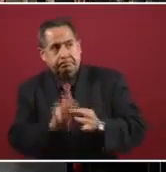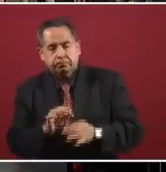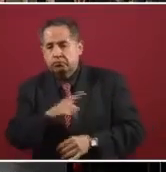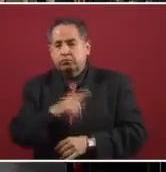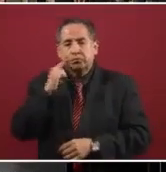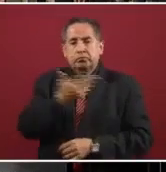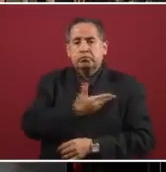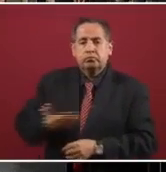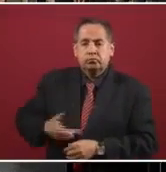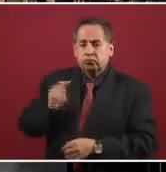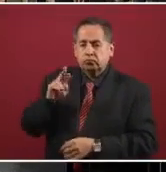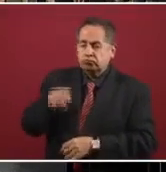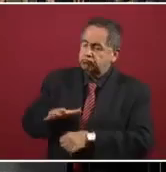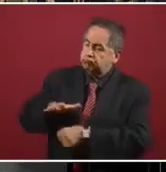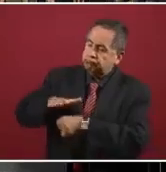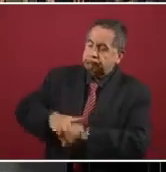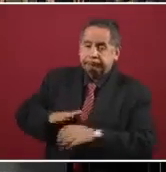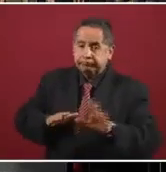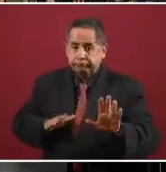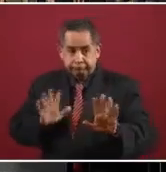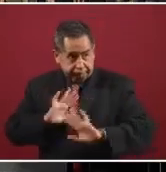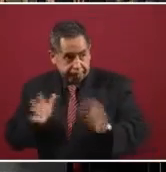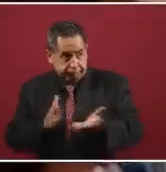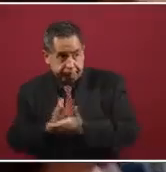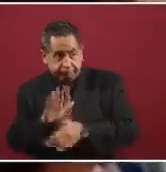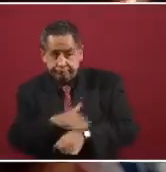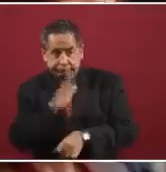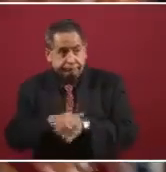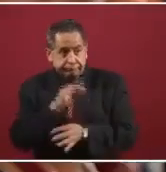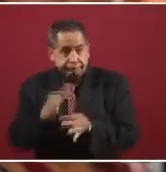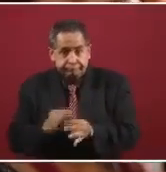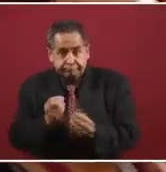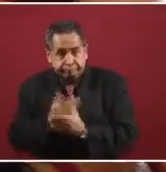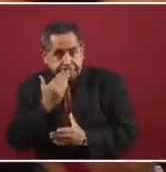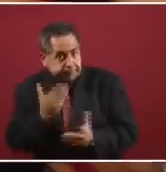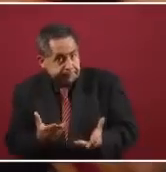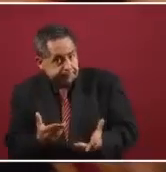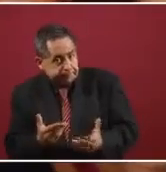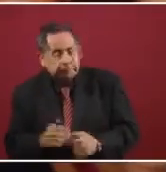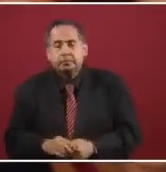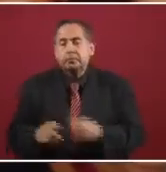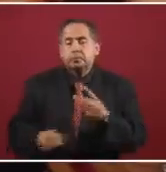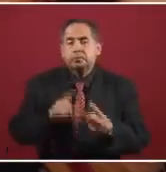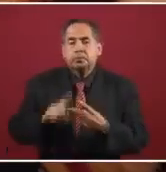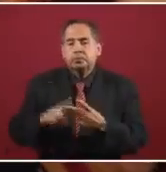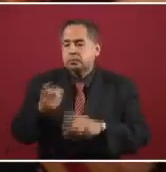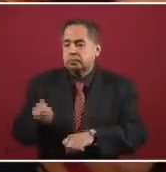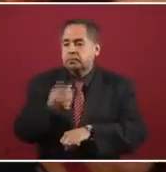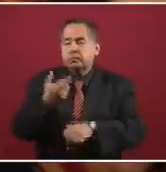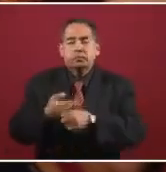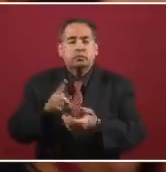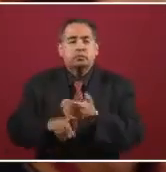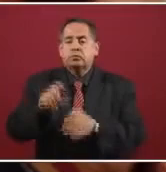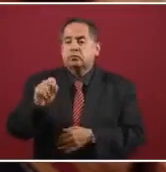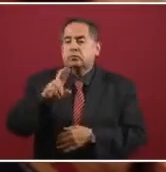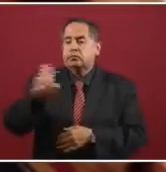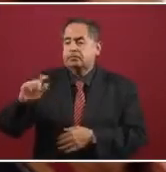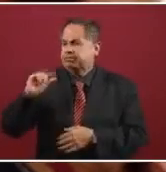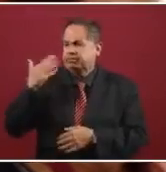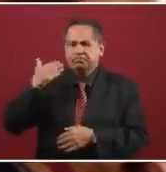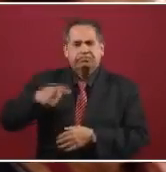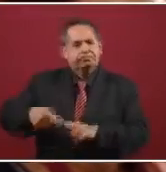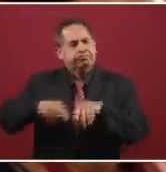Trump. Mi segunda pregunta es, en un comunicado, la Secretaría de Relaciones Exteriores este fin de